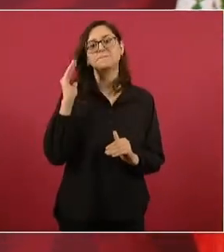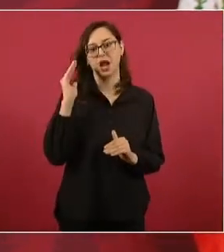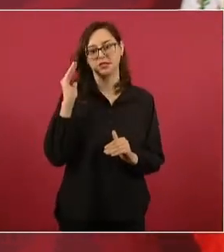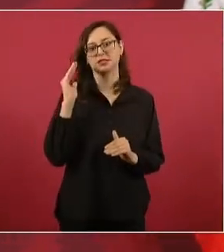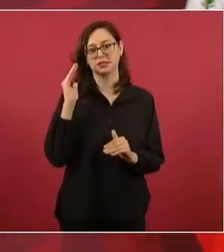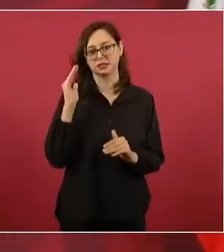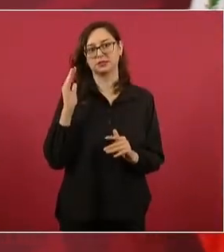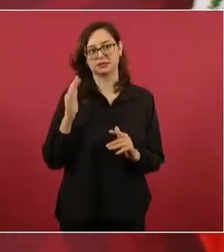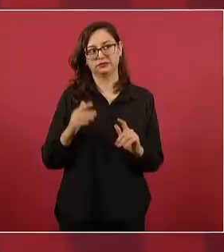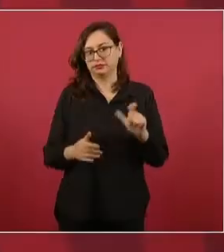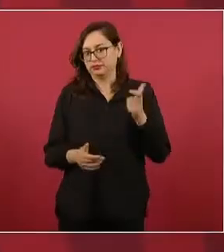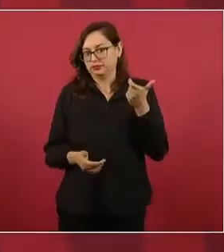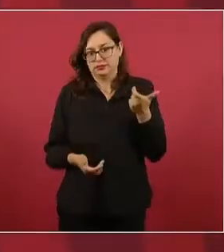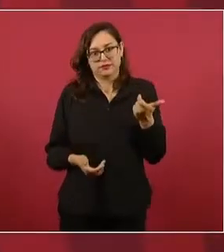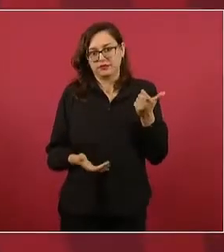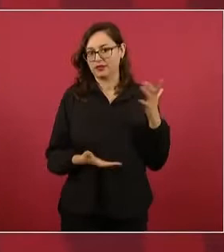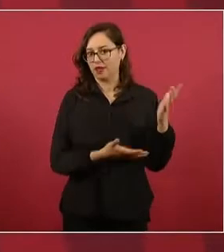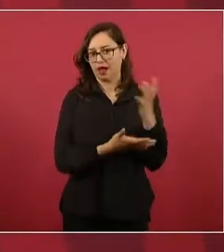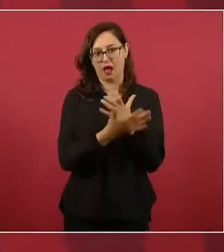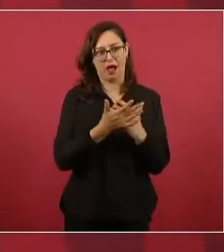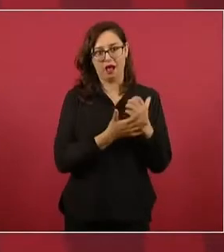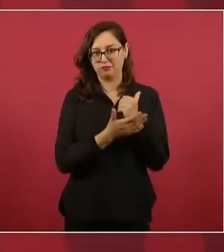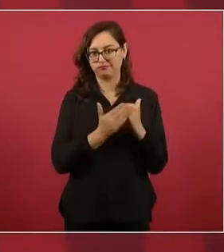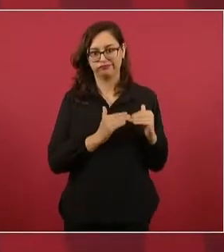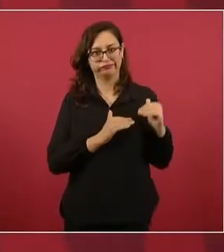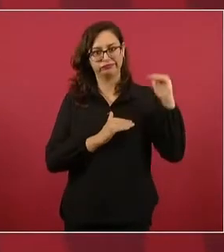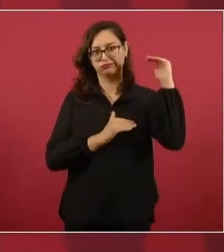superior al salario promedio en México.